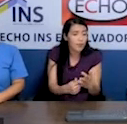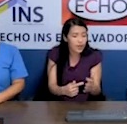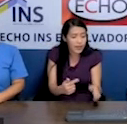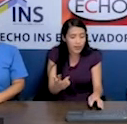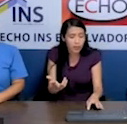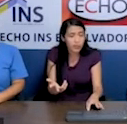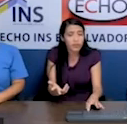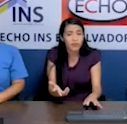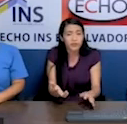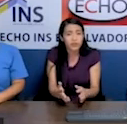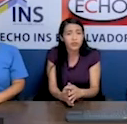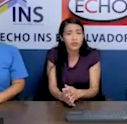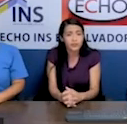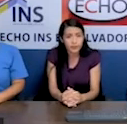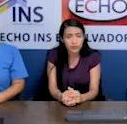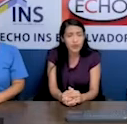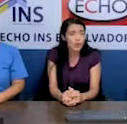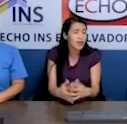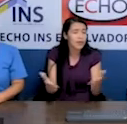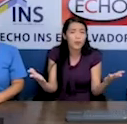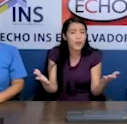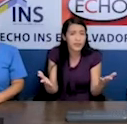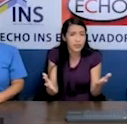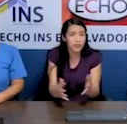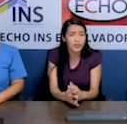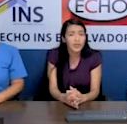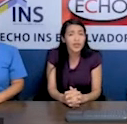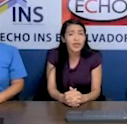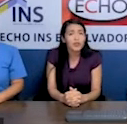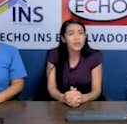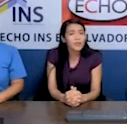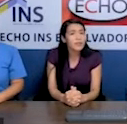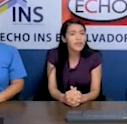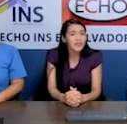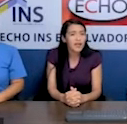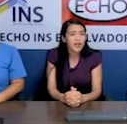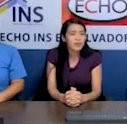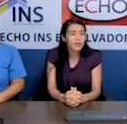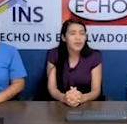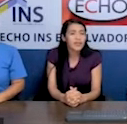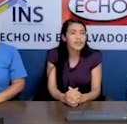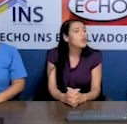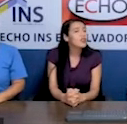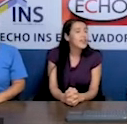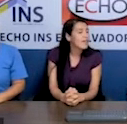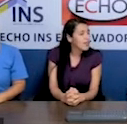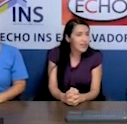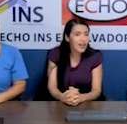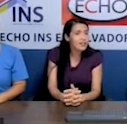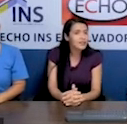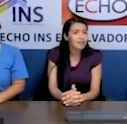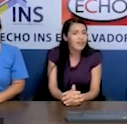isquémico, hemorrágico, infeccioso, traumático. ¿Cómo se presenta? Pues el dolor